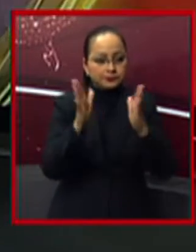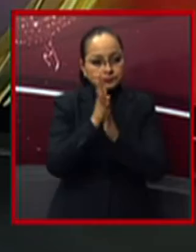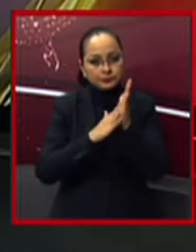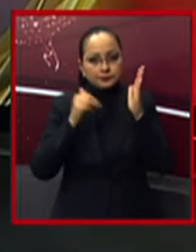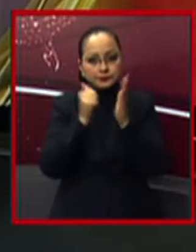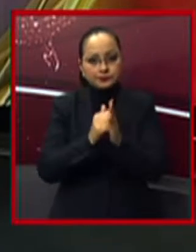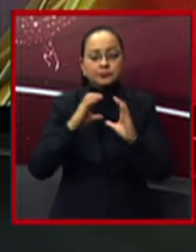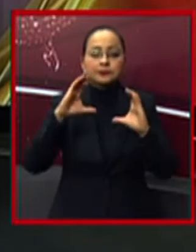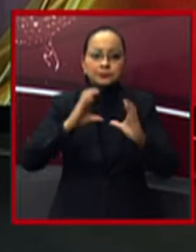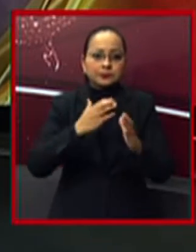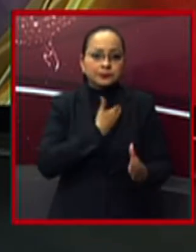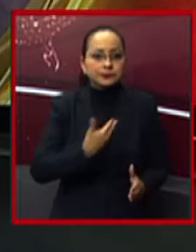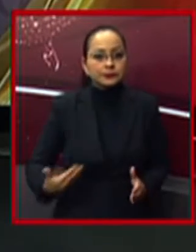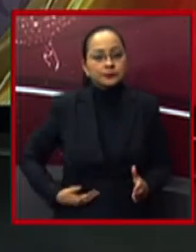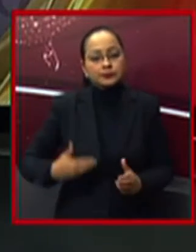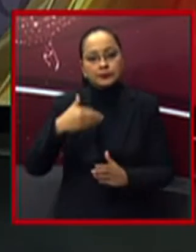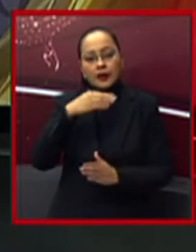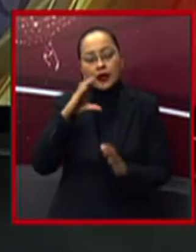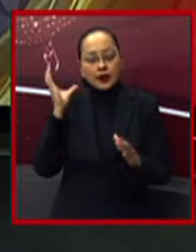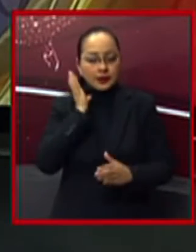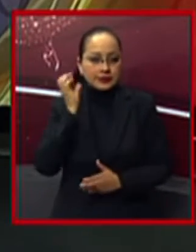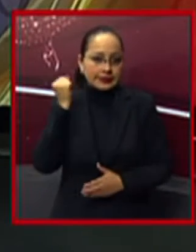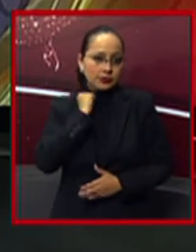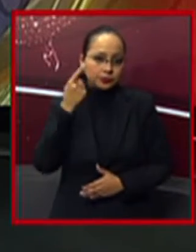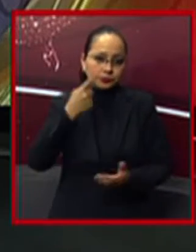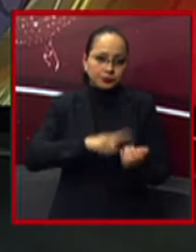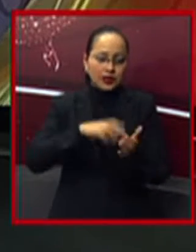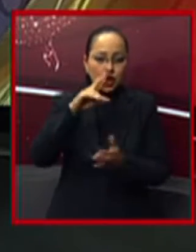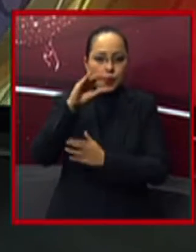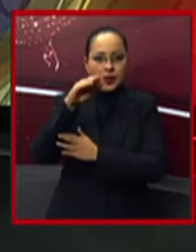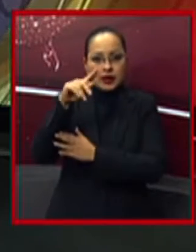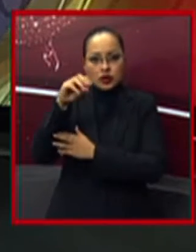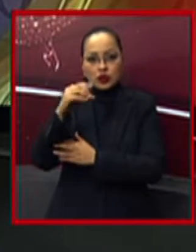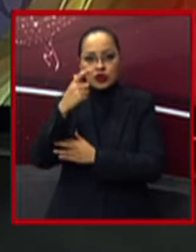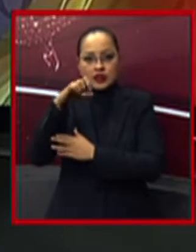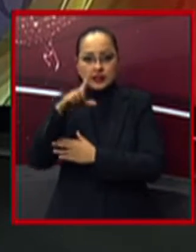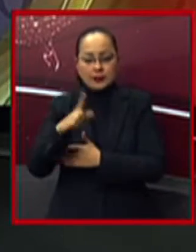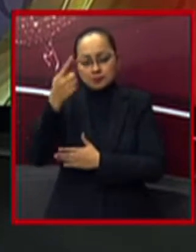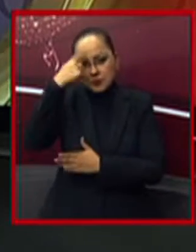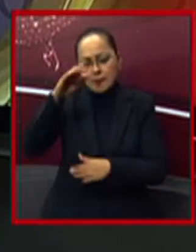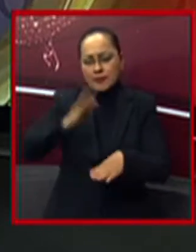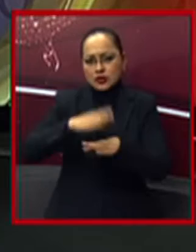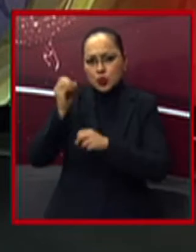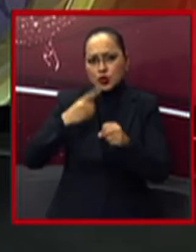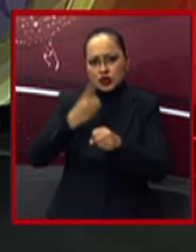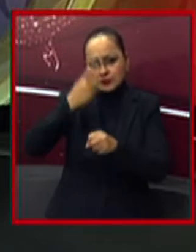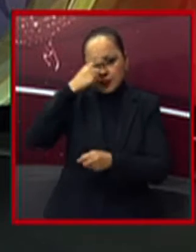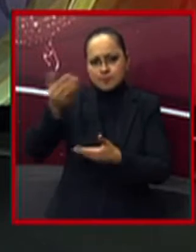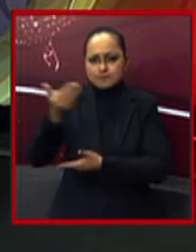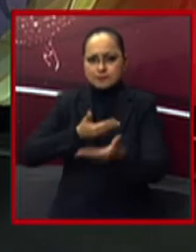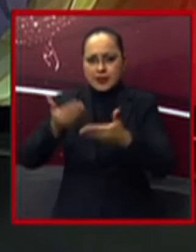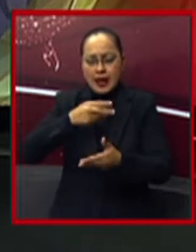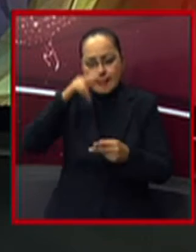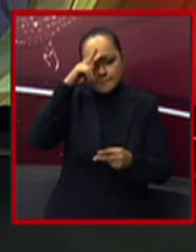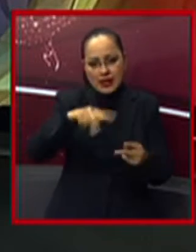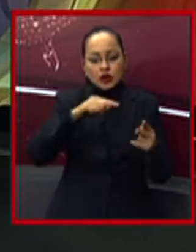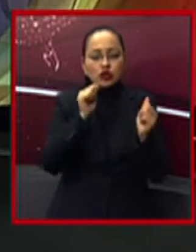de la Cámara Alta, Roberto Gil, consideró necesario ampliar las oportunidades de intercambio comercial entre México y Nueva Zelanda.